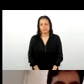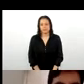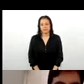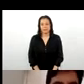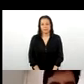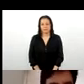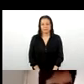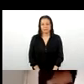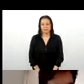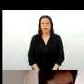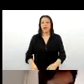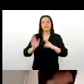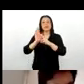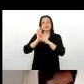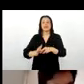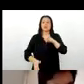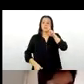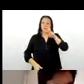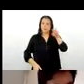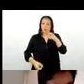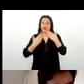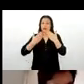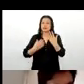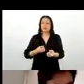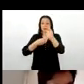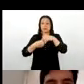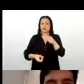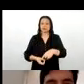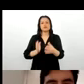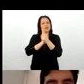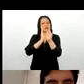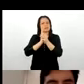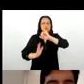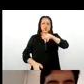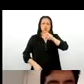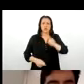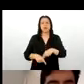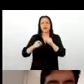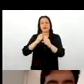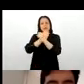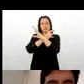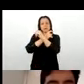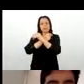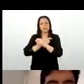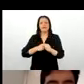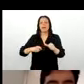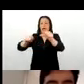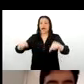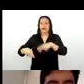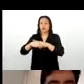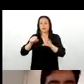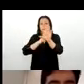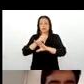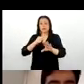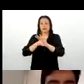A nombre de PROMPERU agradecemos la participación del especialista John Rueda Pérez en el webinar Rarias Naturales Protegidas en Ayacucho y